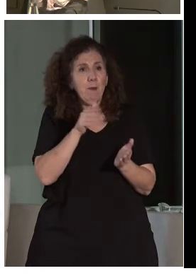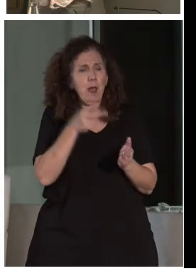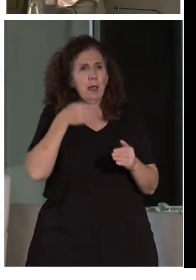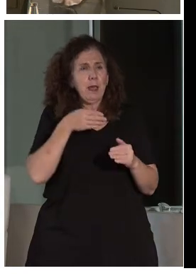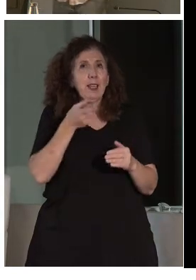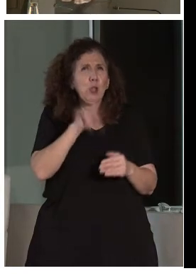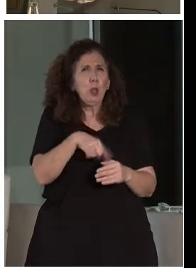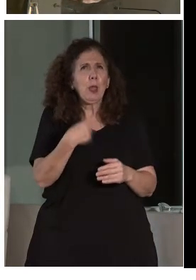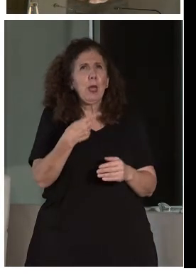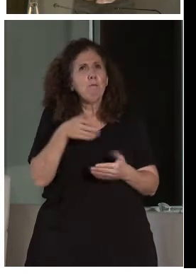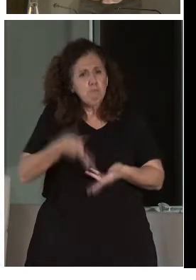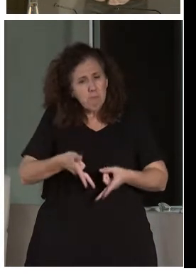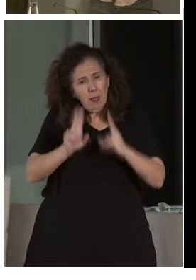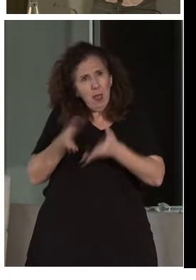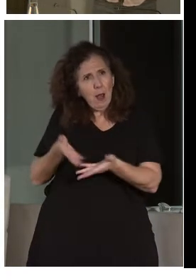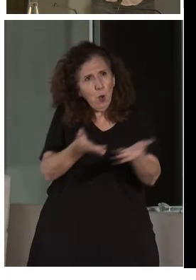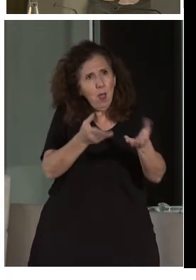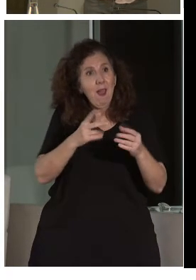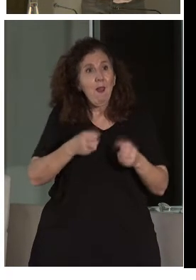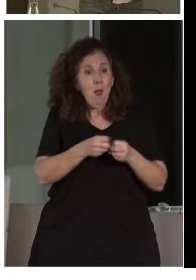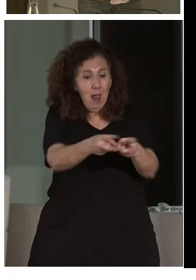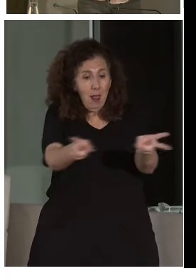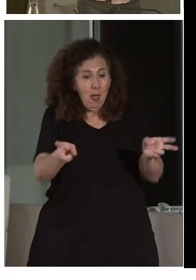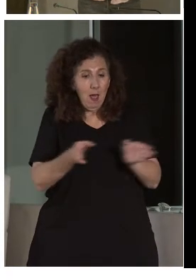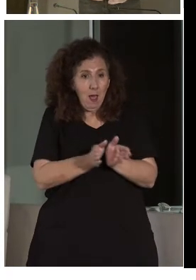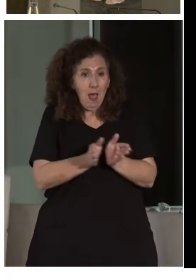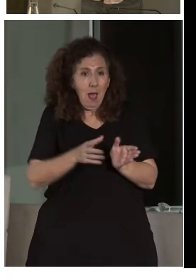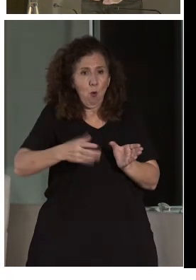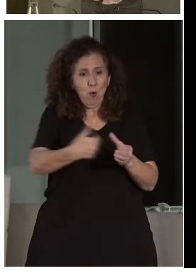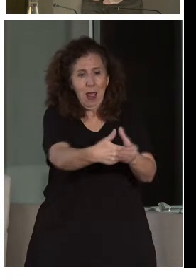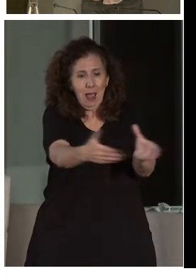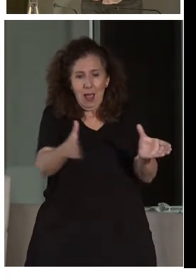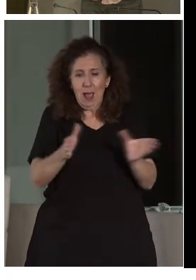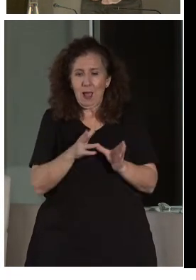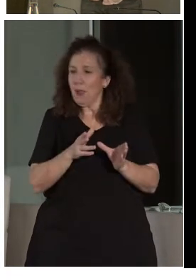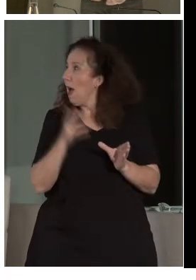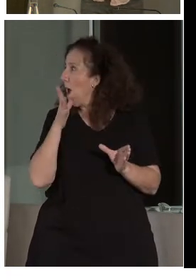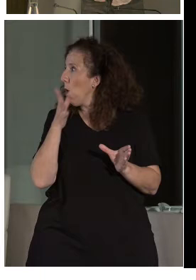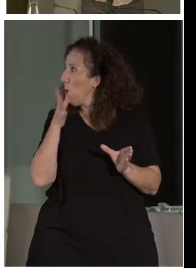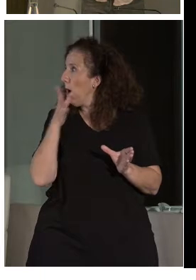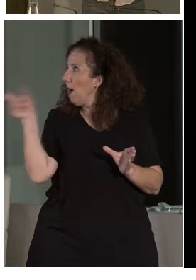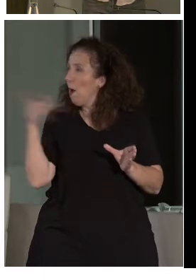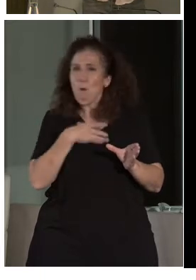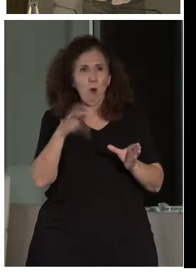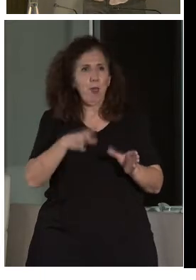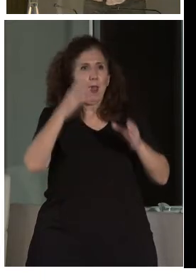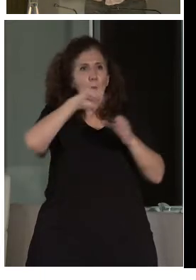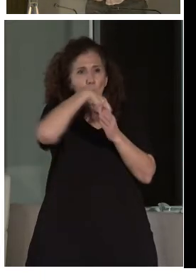que es poder bañarte abajo del todo de la caldera, ¿no? Como veis aquí. Eso es un alucine. O